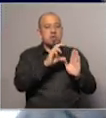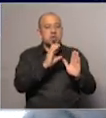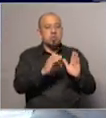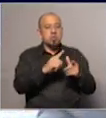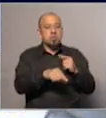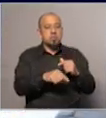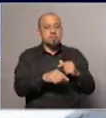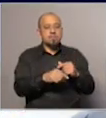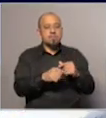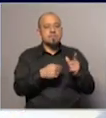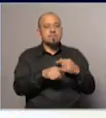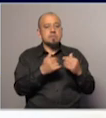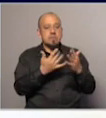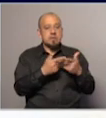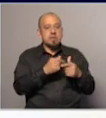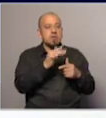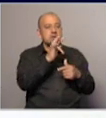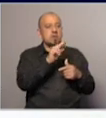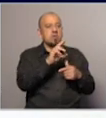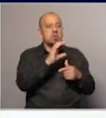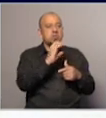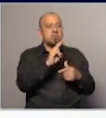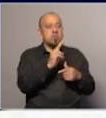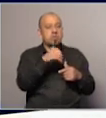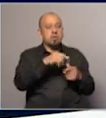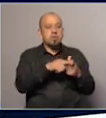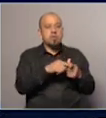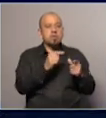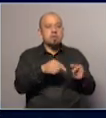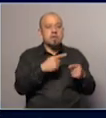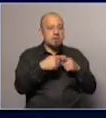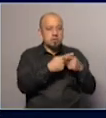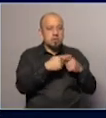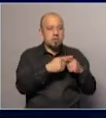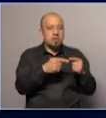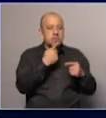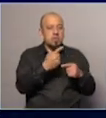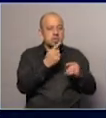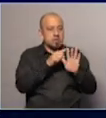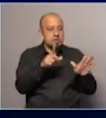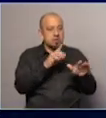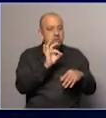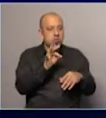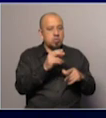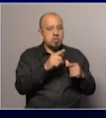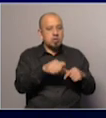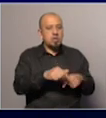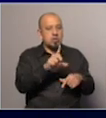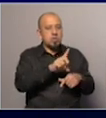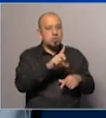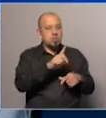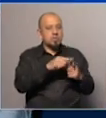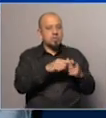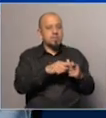reúne a distintas organizaciones entre ellas fucvam a la cnt va a discutir el próximo 17 de octubre y este lunes osea